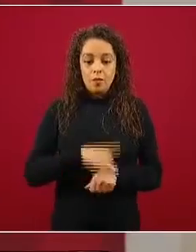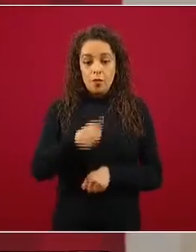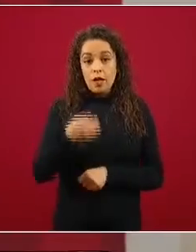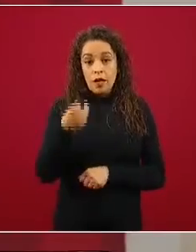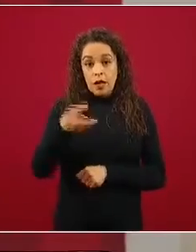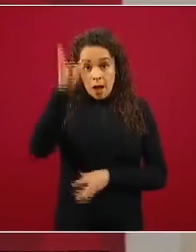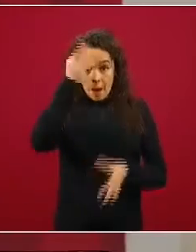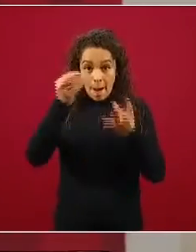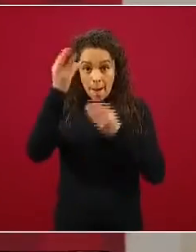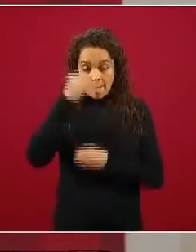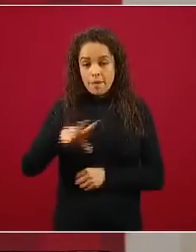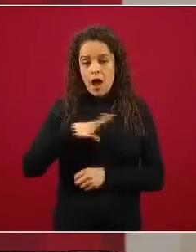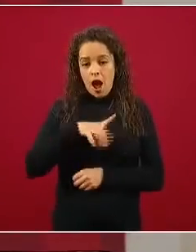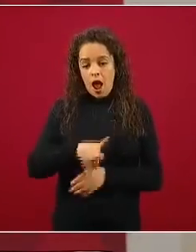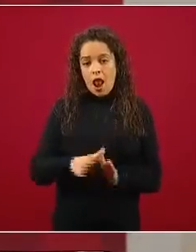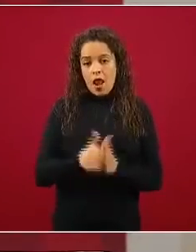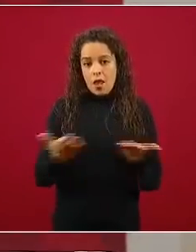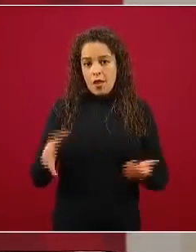libro de texto gratuito.